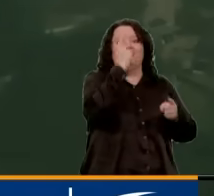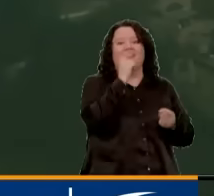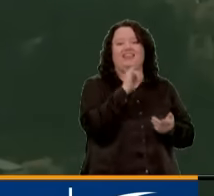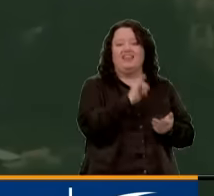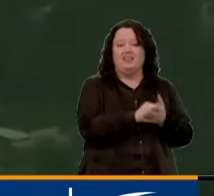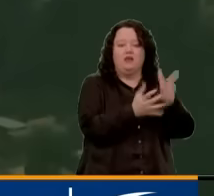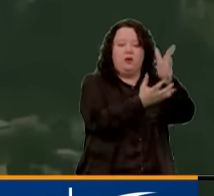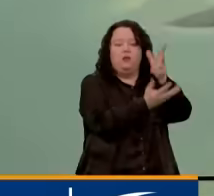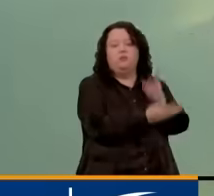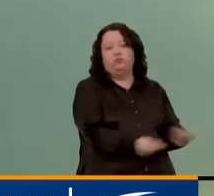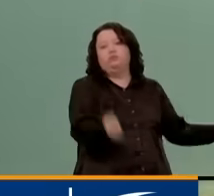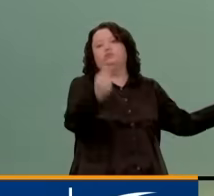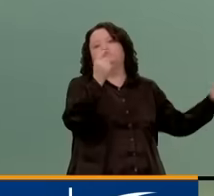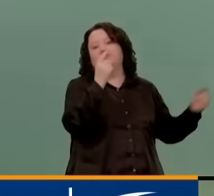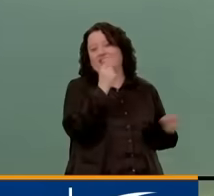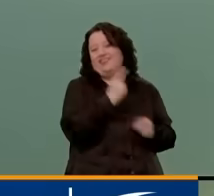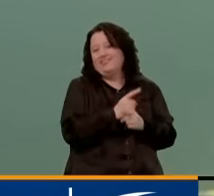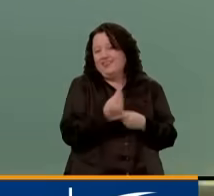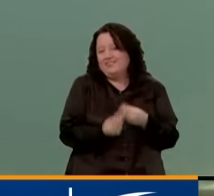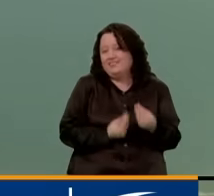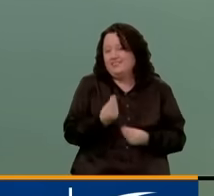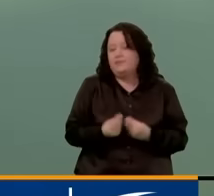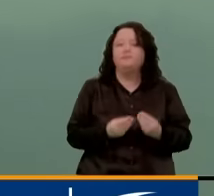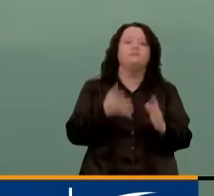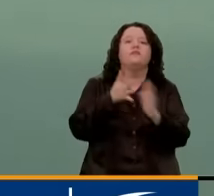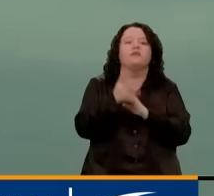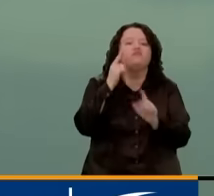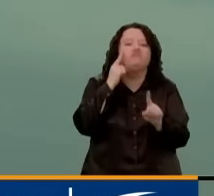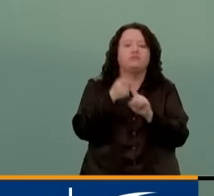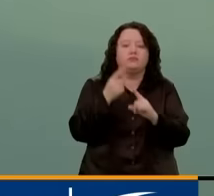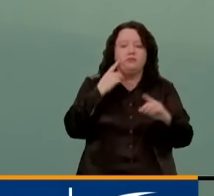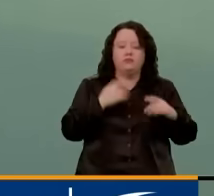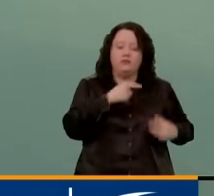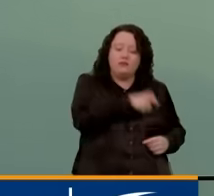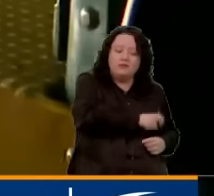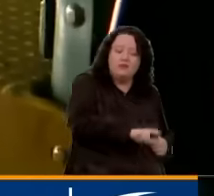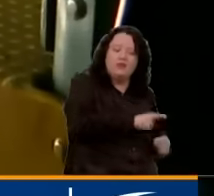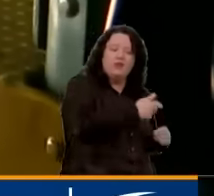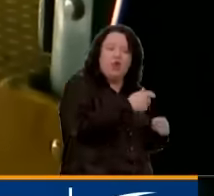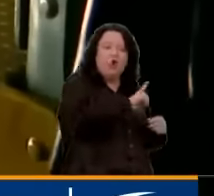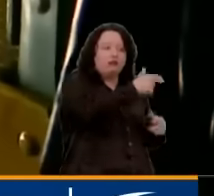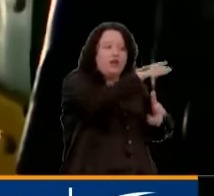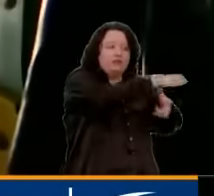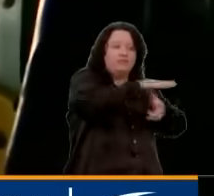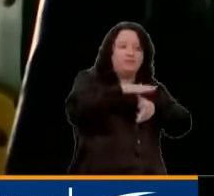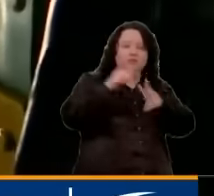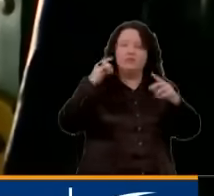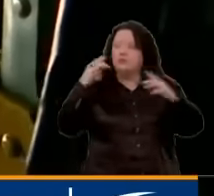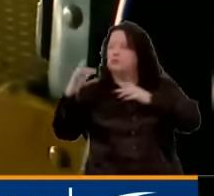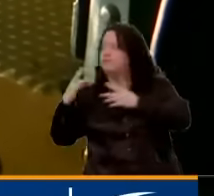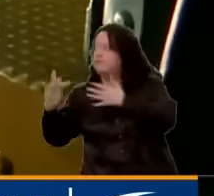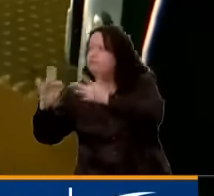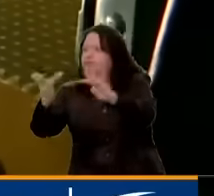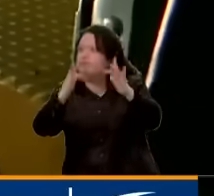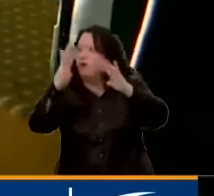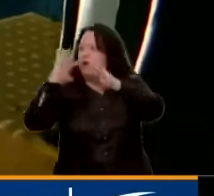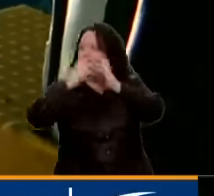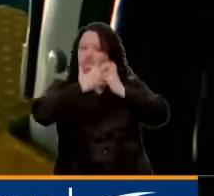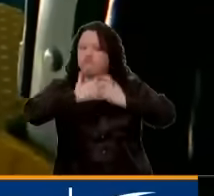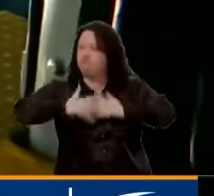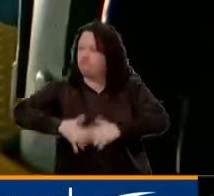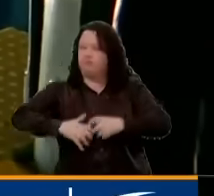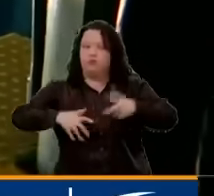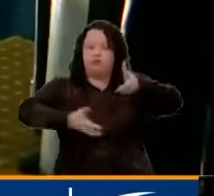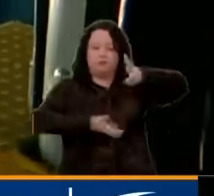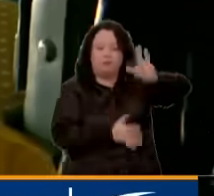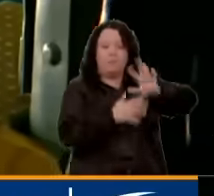una extinción efectiva. Entonces tratamos de tener comunicación interna con las otras aeronaves y sea una operación coordinada tipo